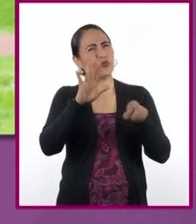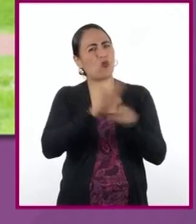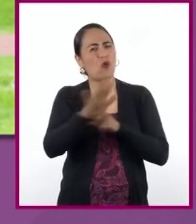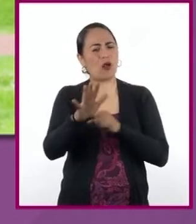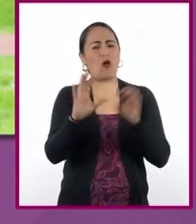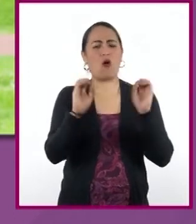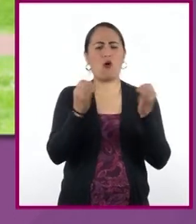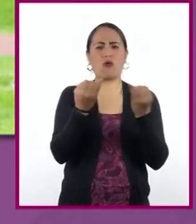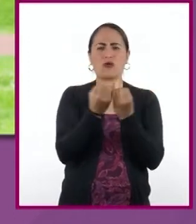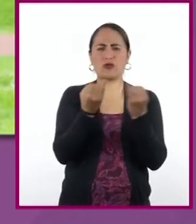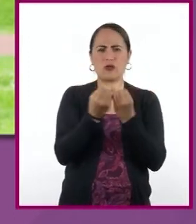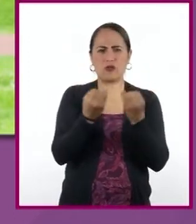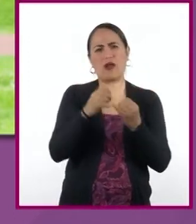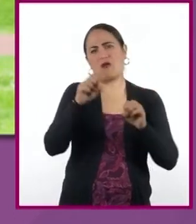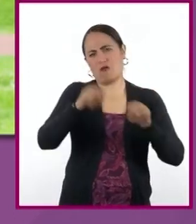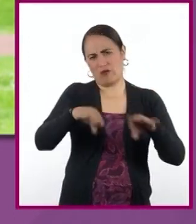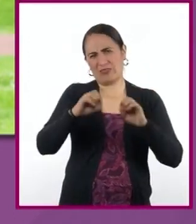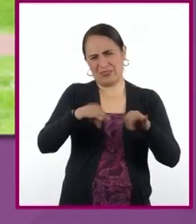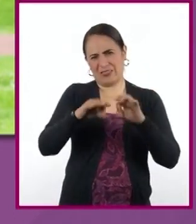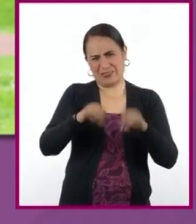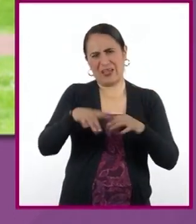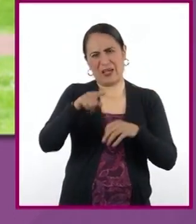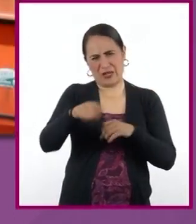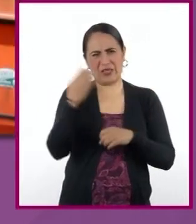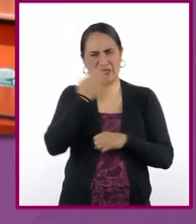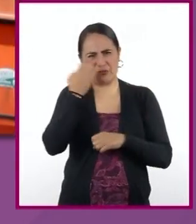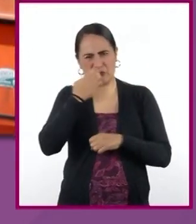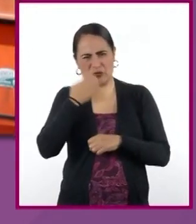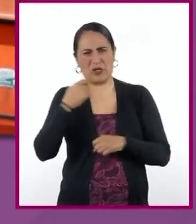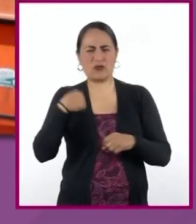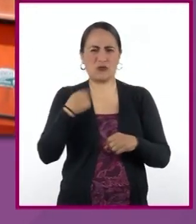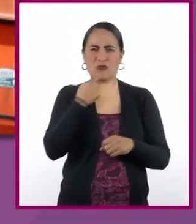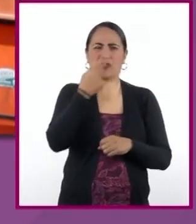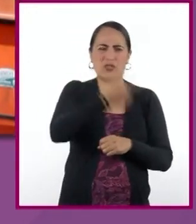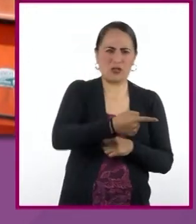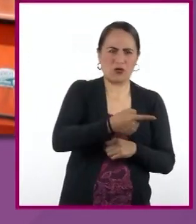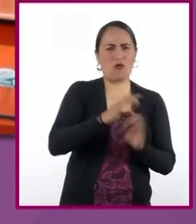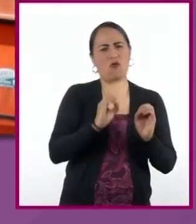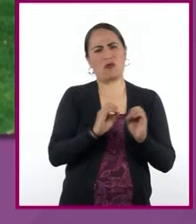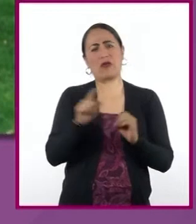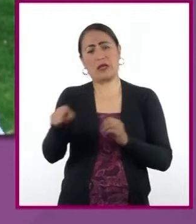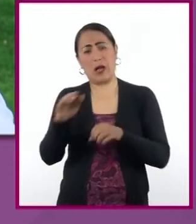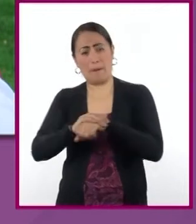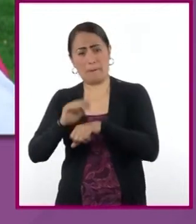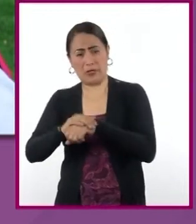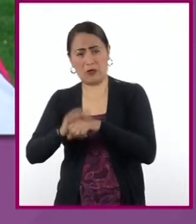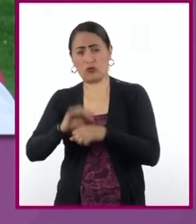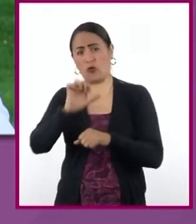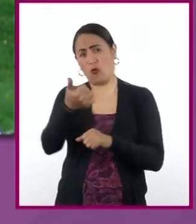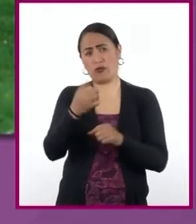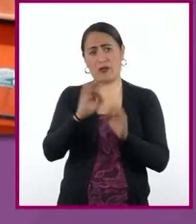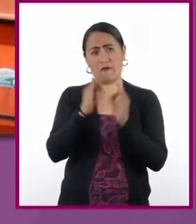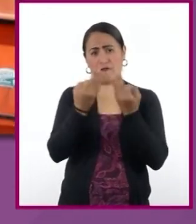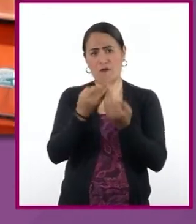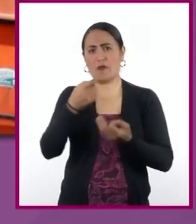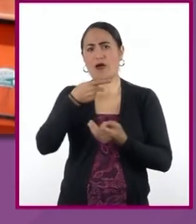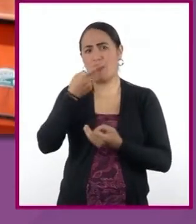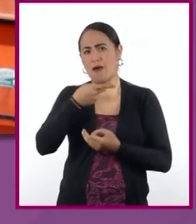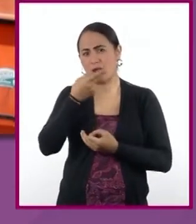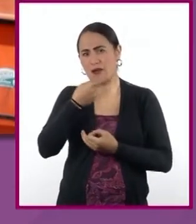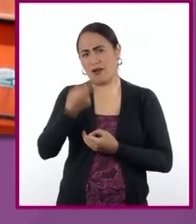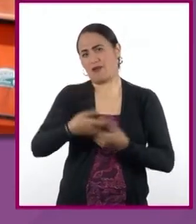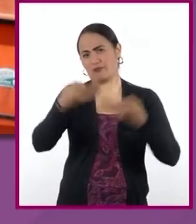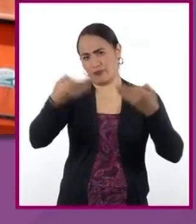una falta en control escolar hablo de una manera y cuando estoy con mis cuates hablo de otra. Bueno, también depende del lugar en el que estamos. Por decir,